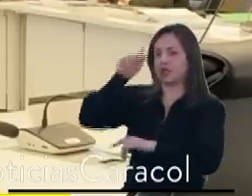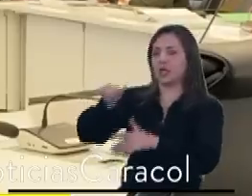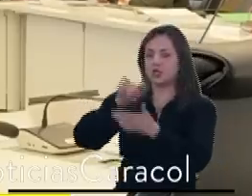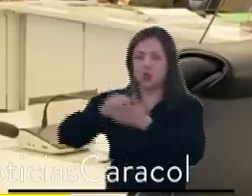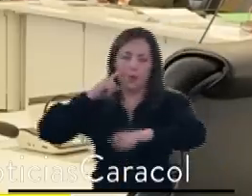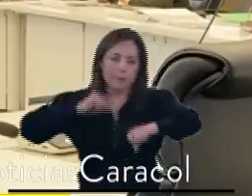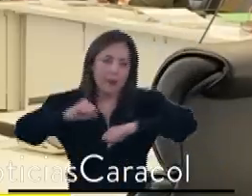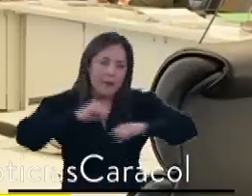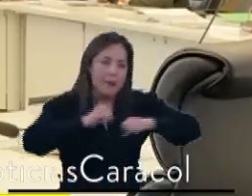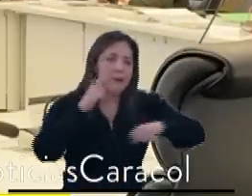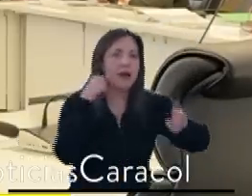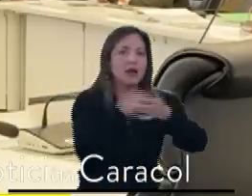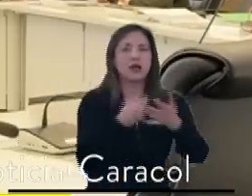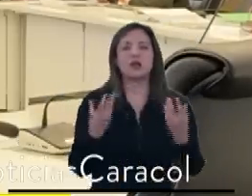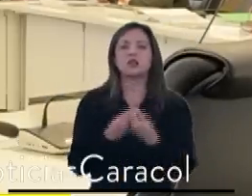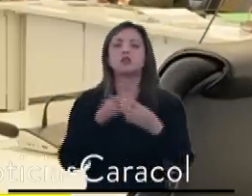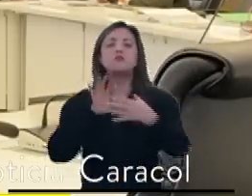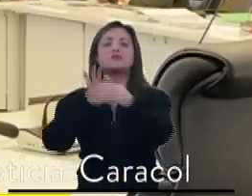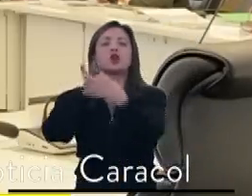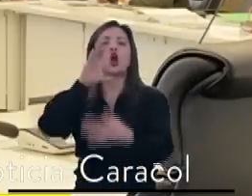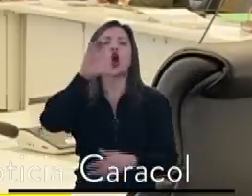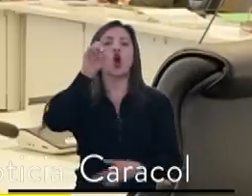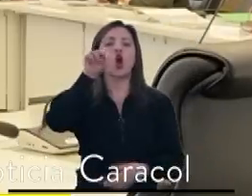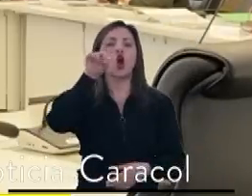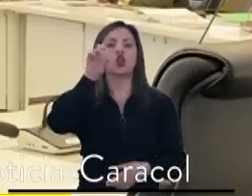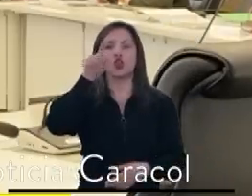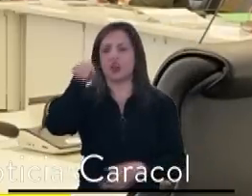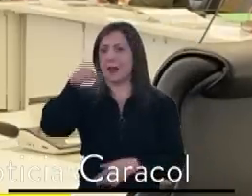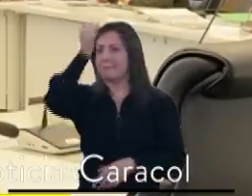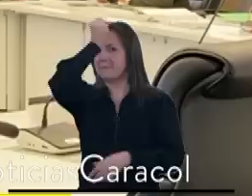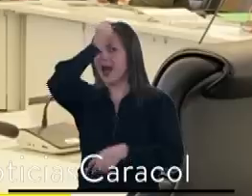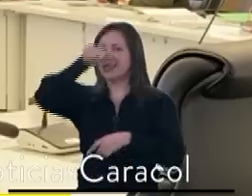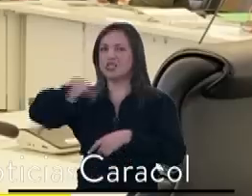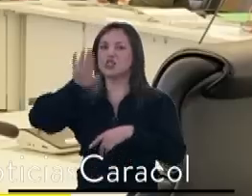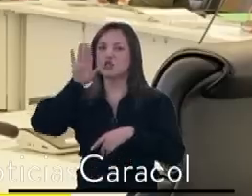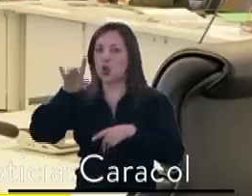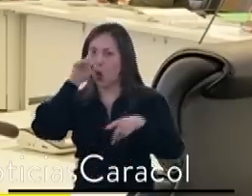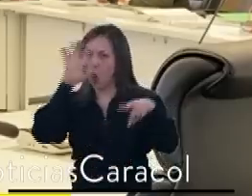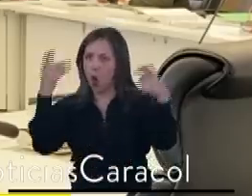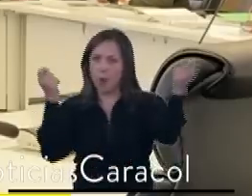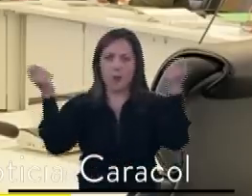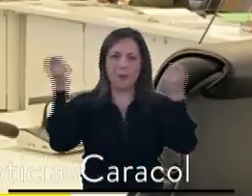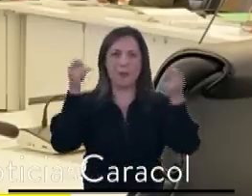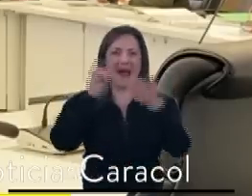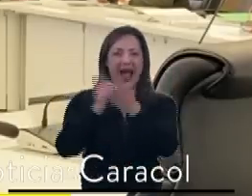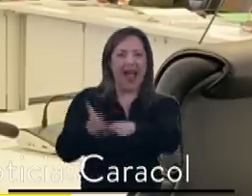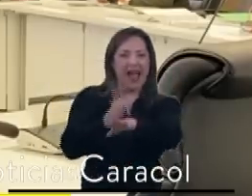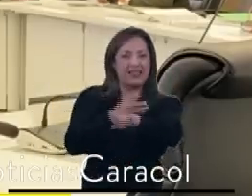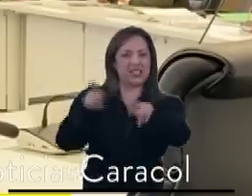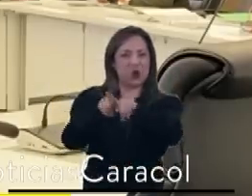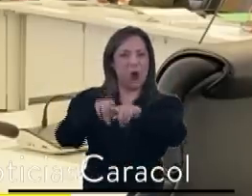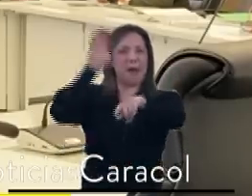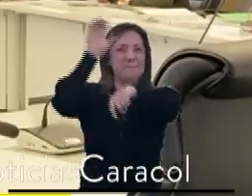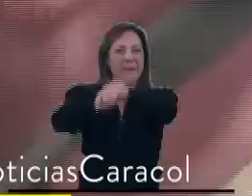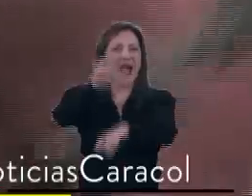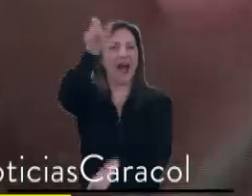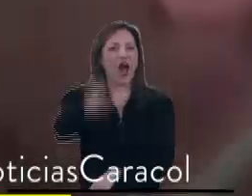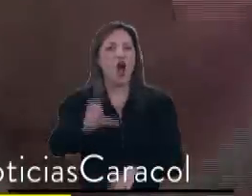operación marco que tenemos nosotros y que a través de esta operación precisamente se dio la captura de alias Otoniel, quien fue ya